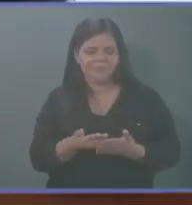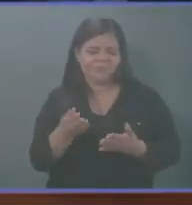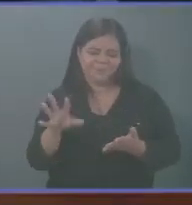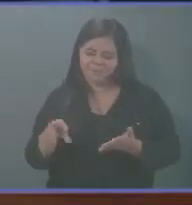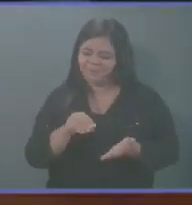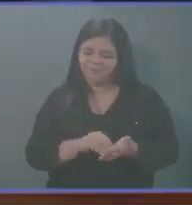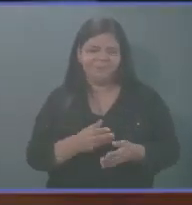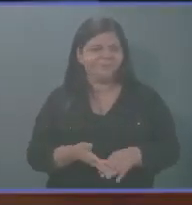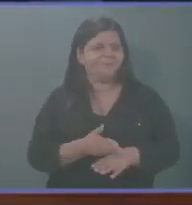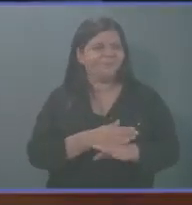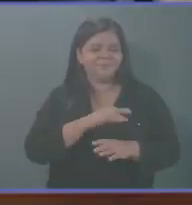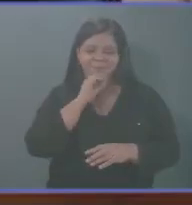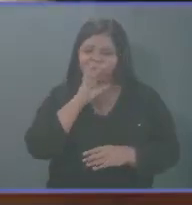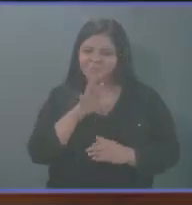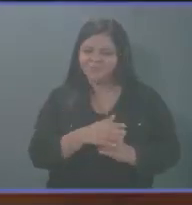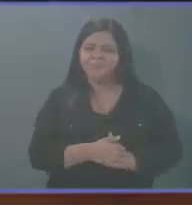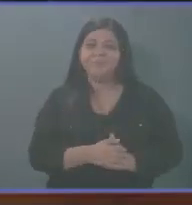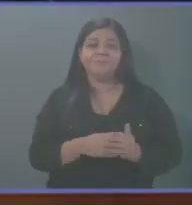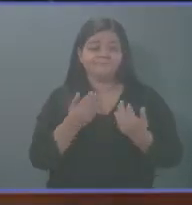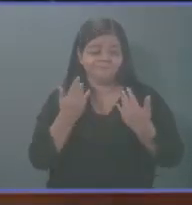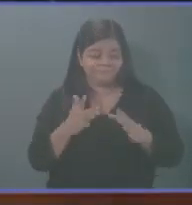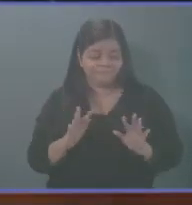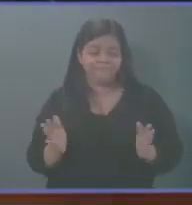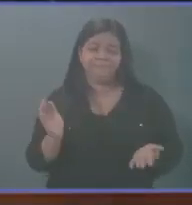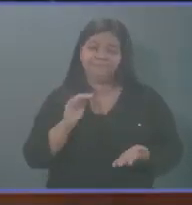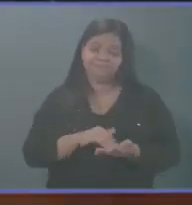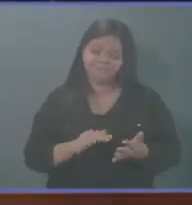existe, se dio otra reunión.